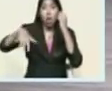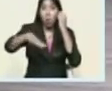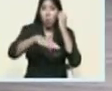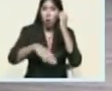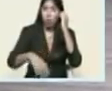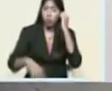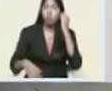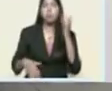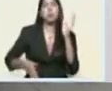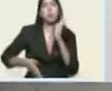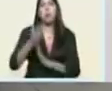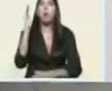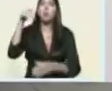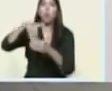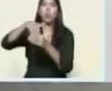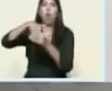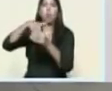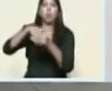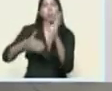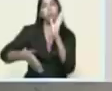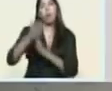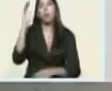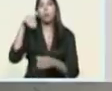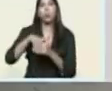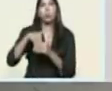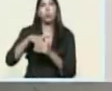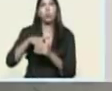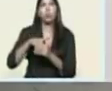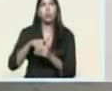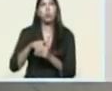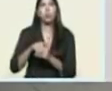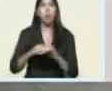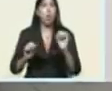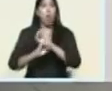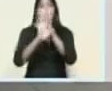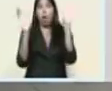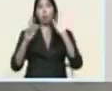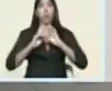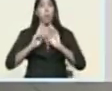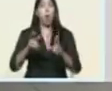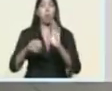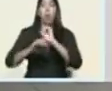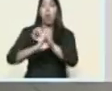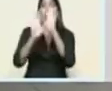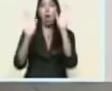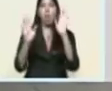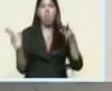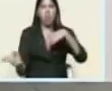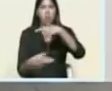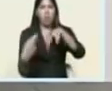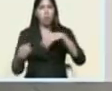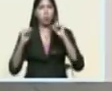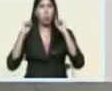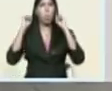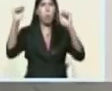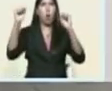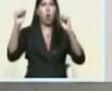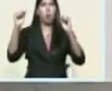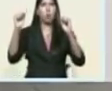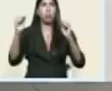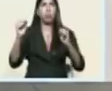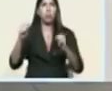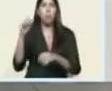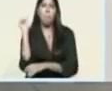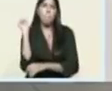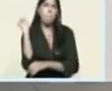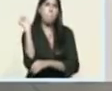votar. Y el pueblo venezolano, el 15 de octubre, habló claro. La revolución tuvo una victoria por toda la línea